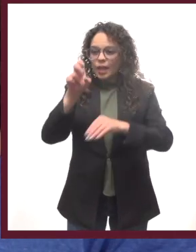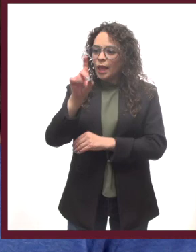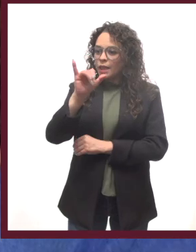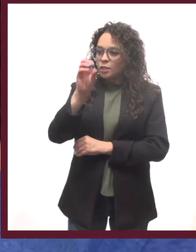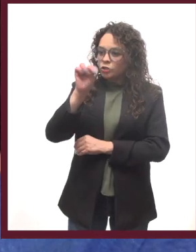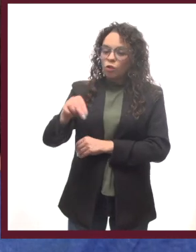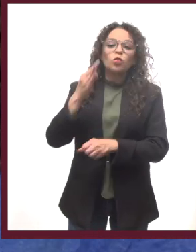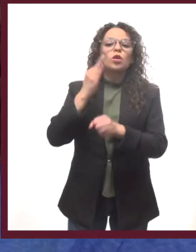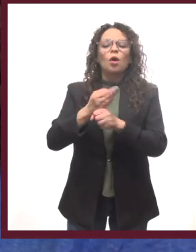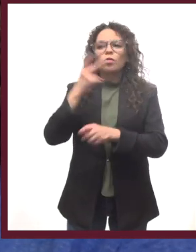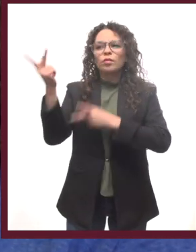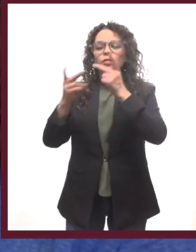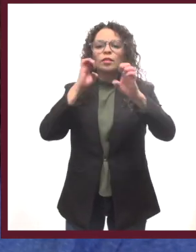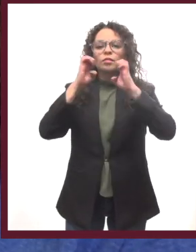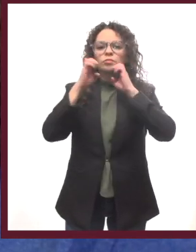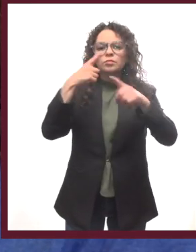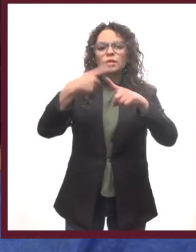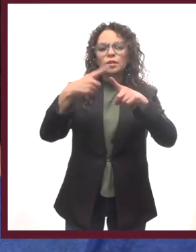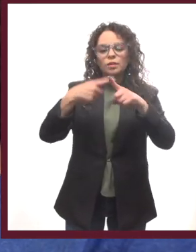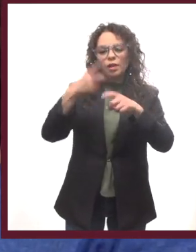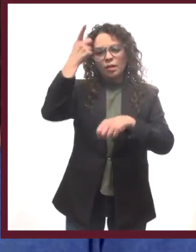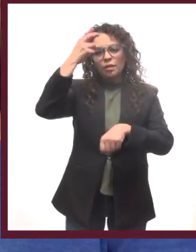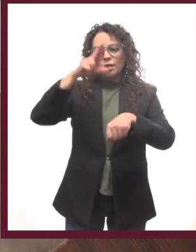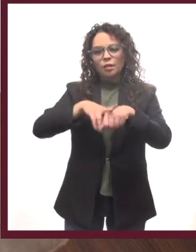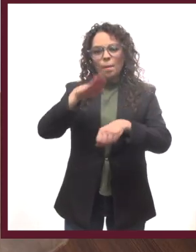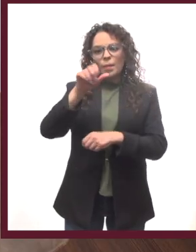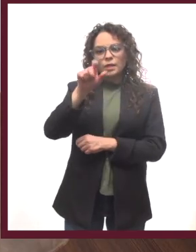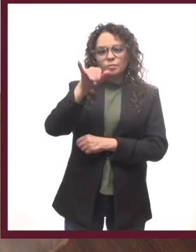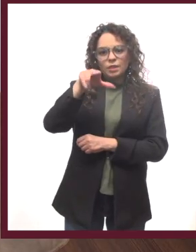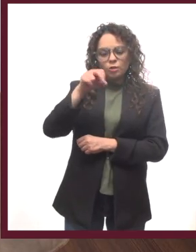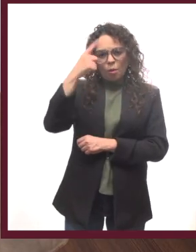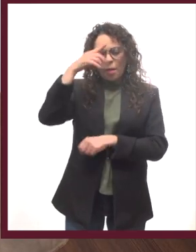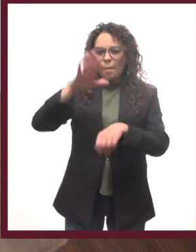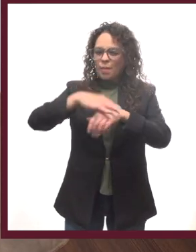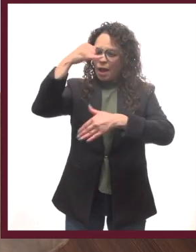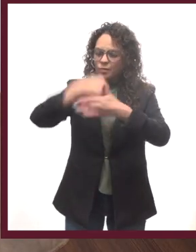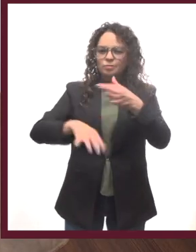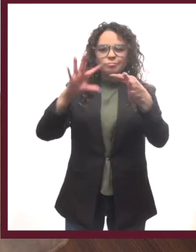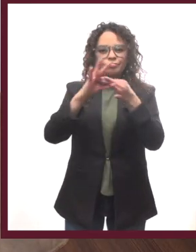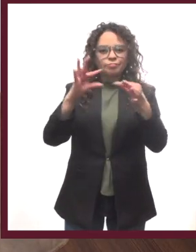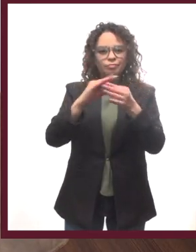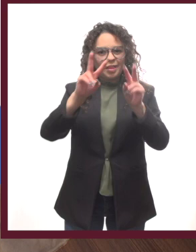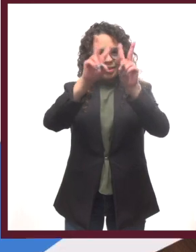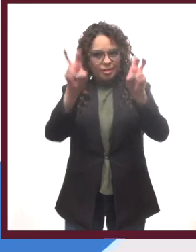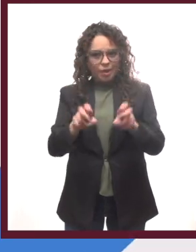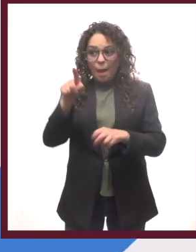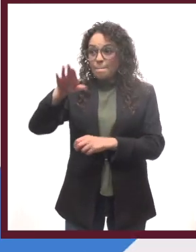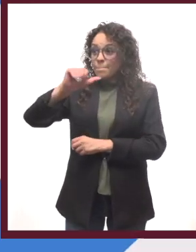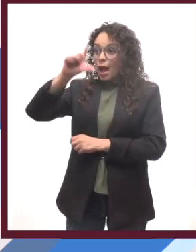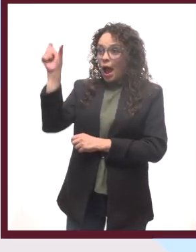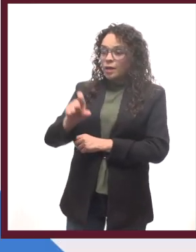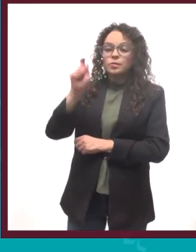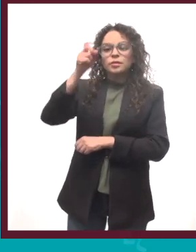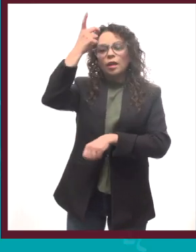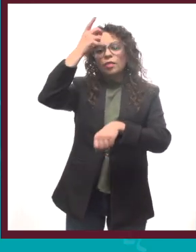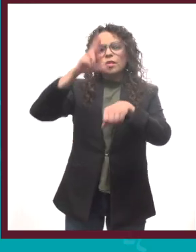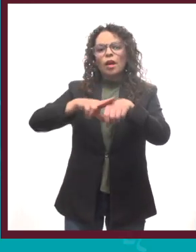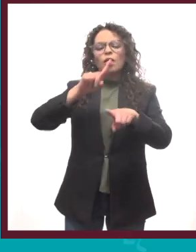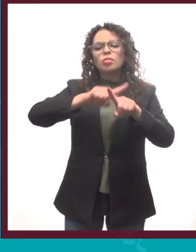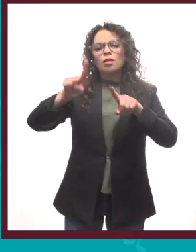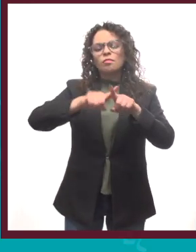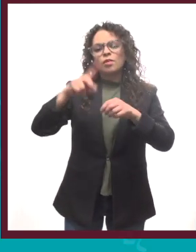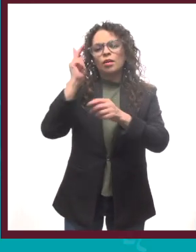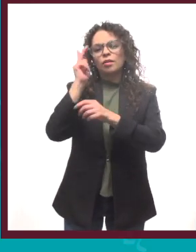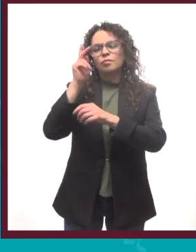edición, vamos a nuestra entrevista con el escritor y director Max Zunino para que nos platique un poco más del tema. Max es co-guionista